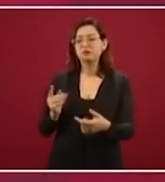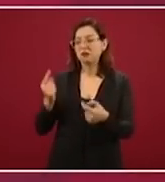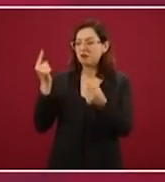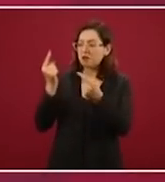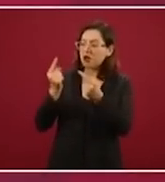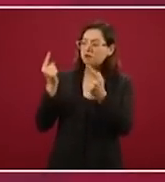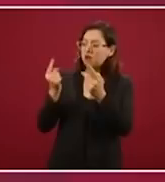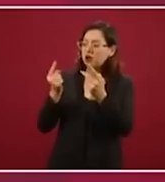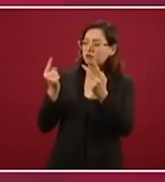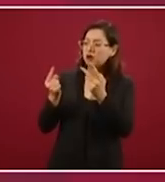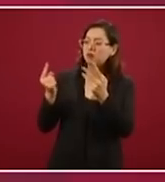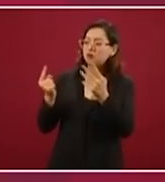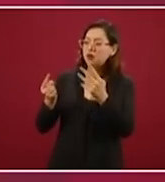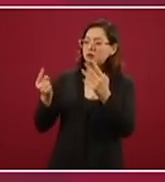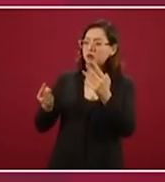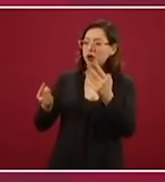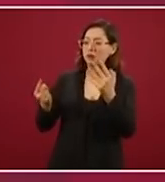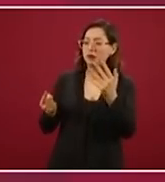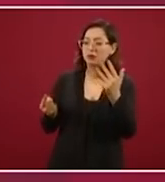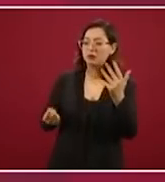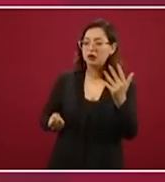razones, y